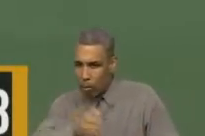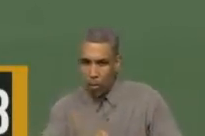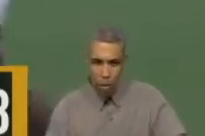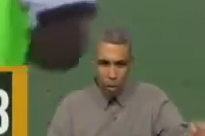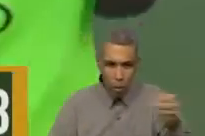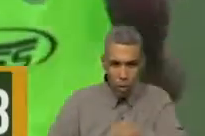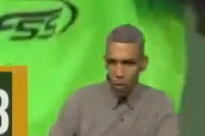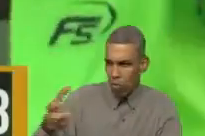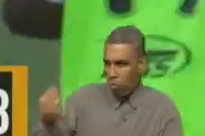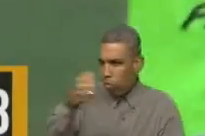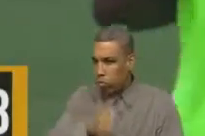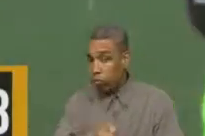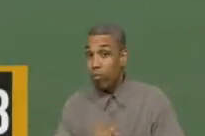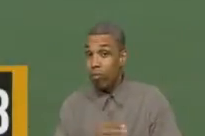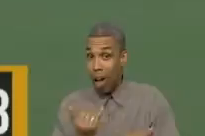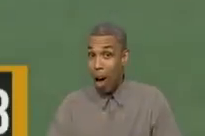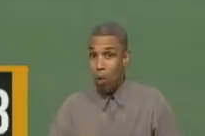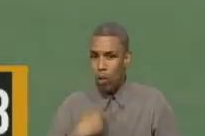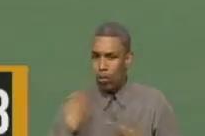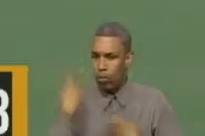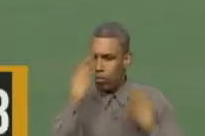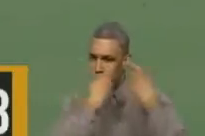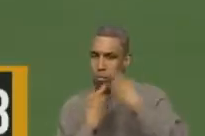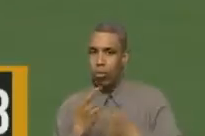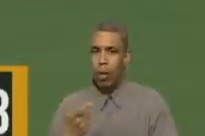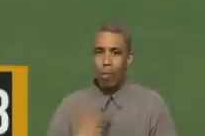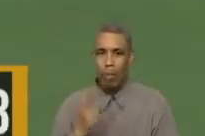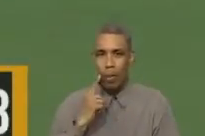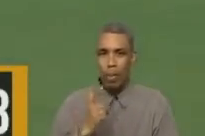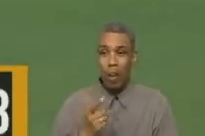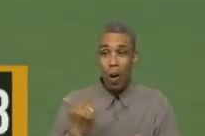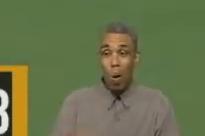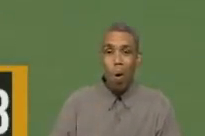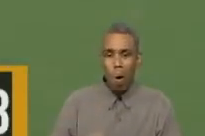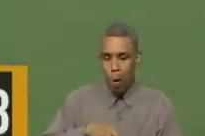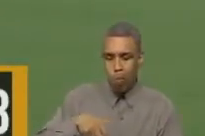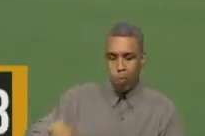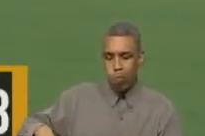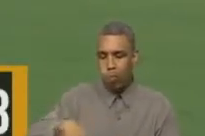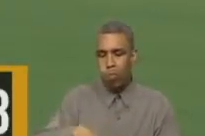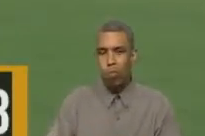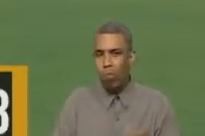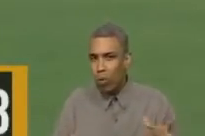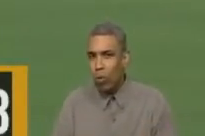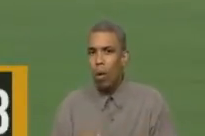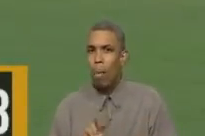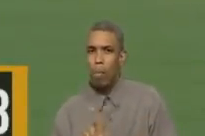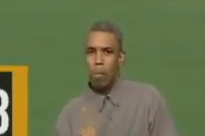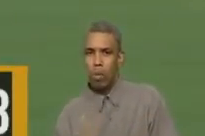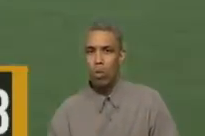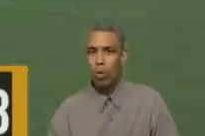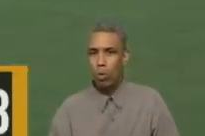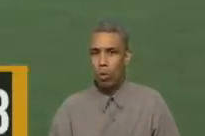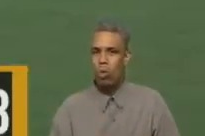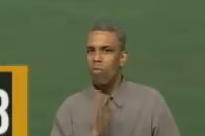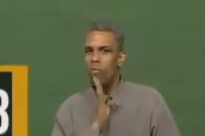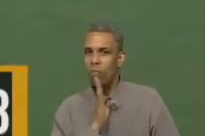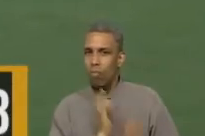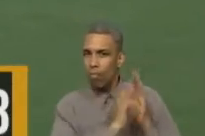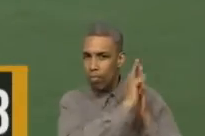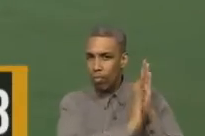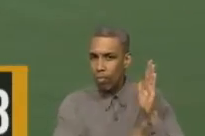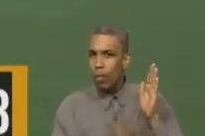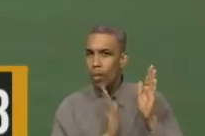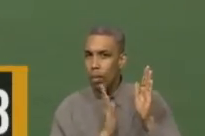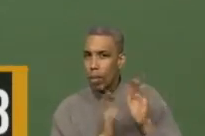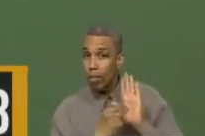la próxima Liga Águila. 21 jugadores son con los que cuenta el equipo para la próxima liga. Enlace Noticias le presenta la lista de los